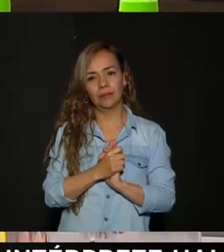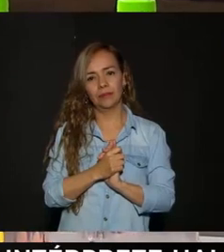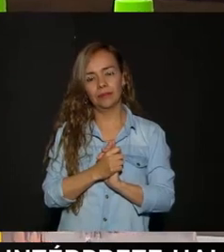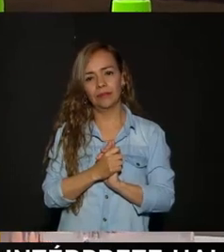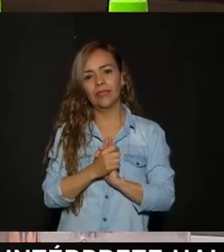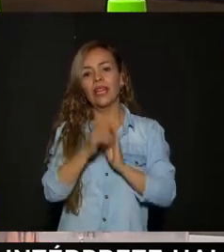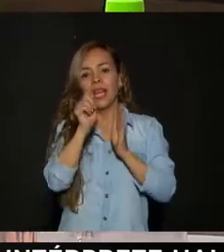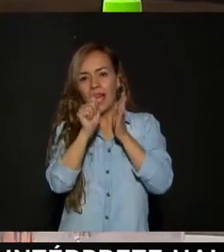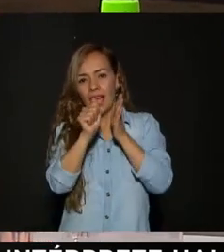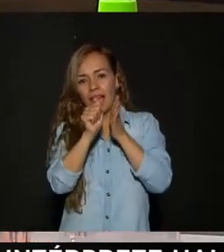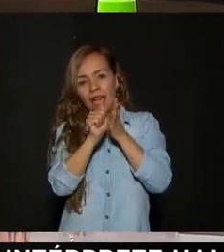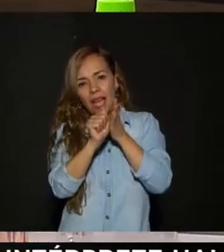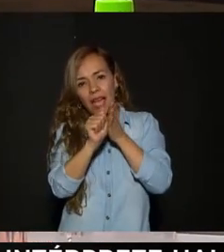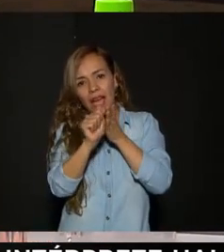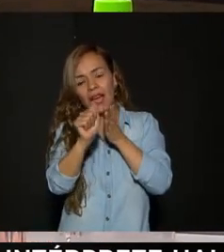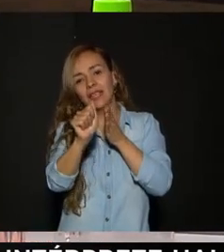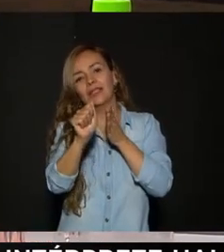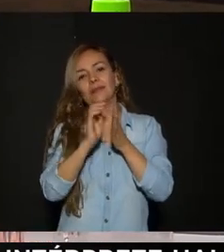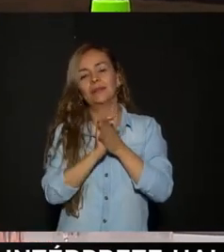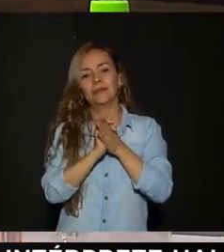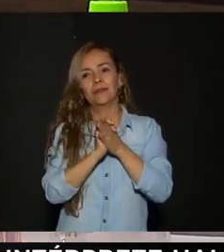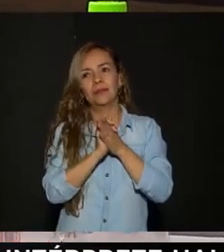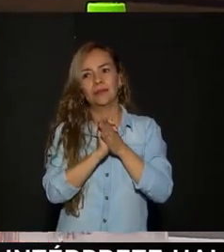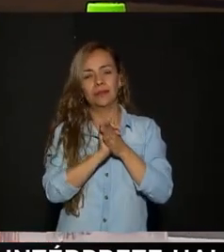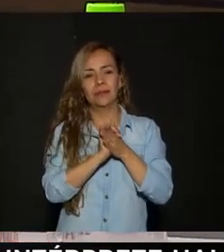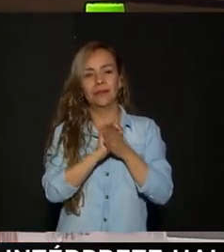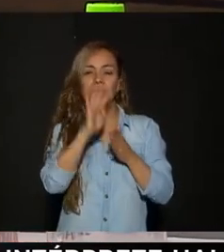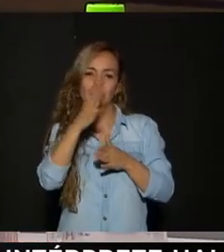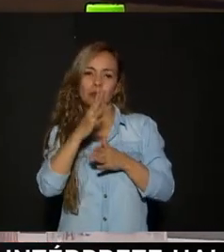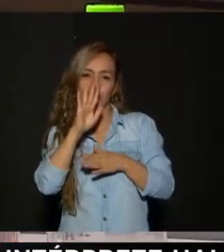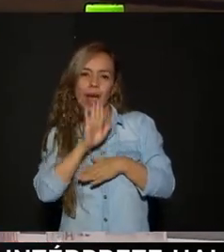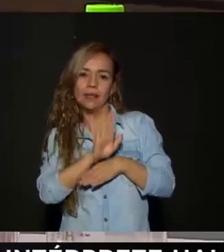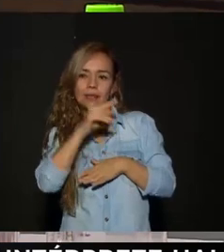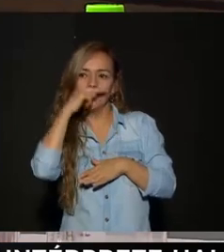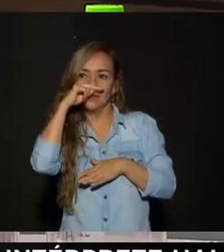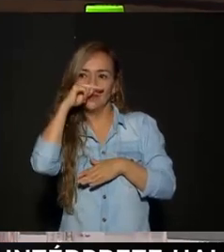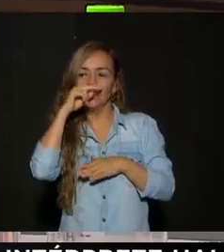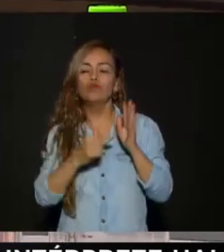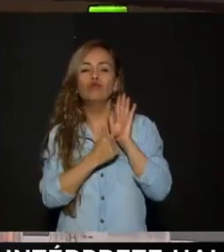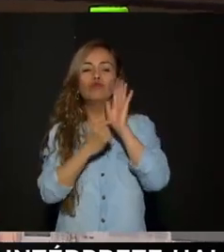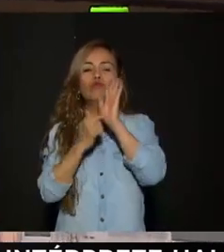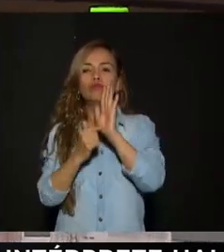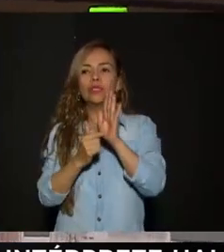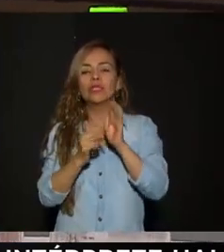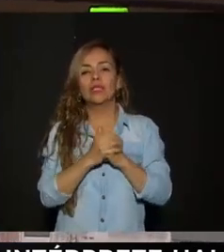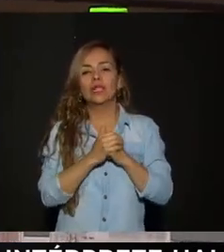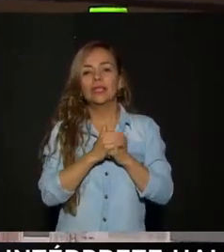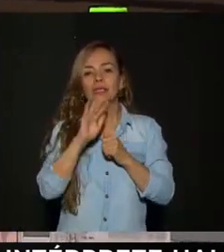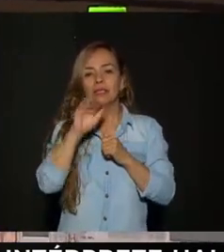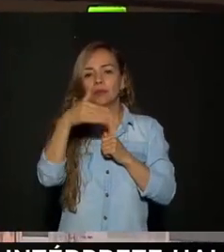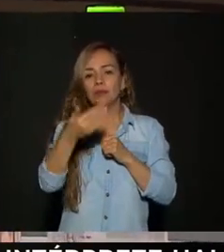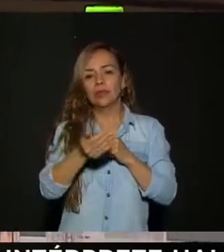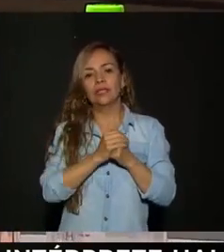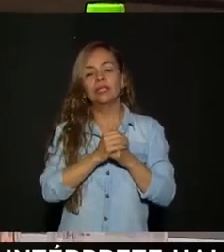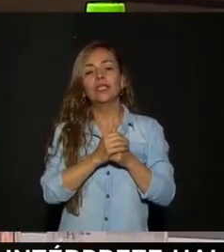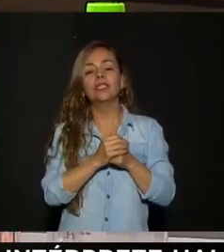Exacto. Larguita y volvió una pequeña. Así ya. Escriben los niños música. Entonces, ahora le la traducción abajo con verde. Que